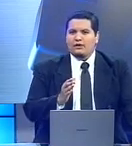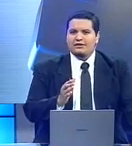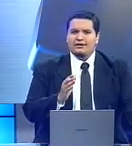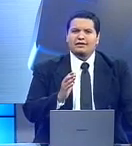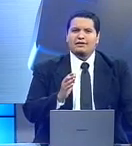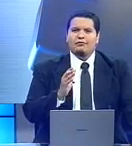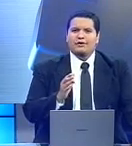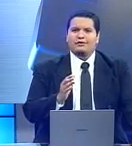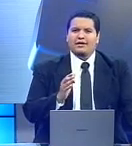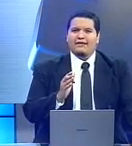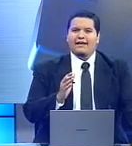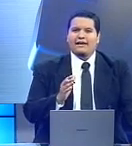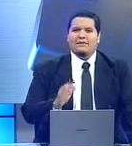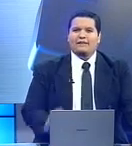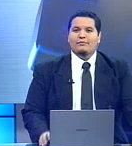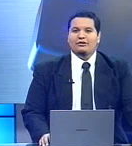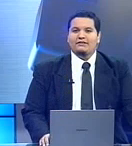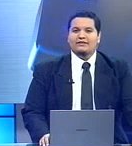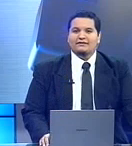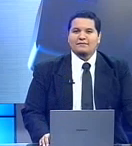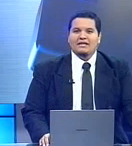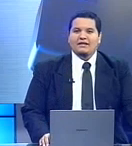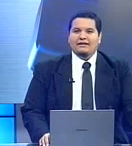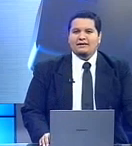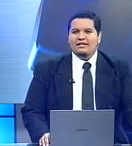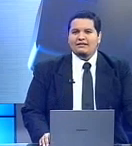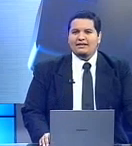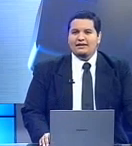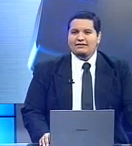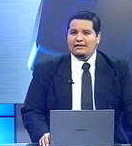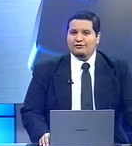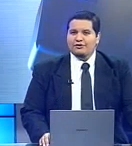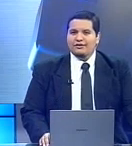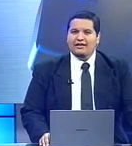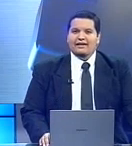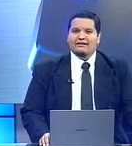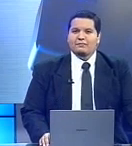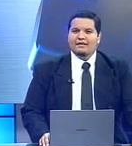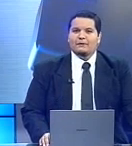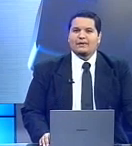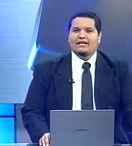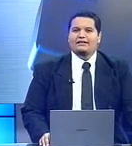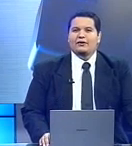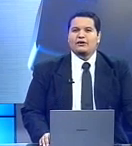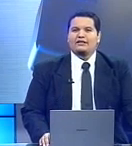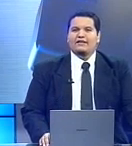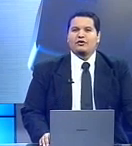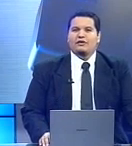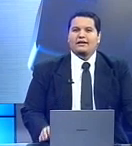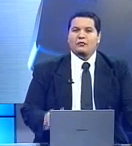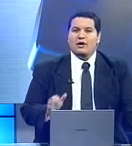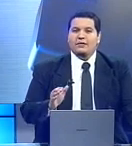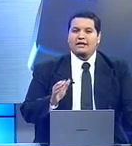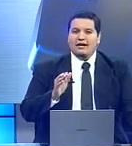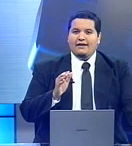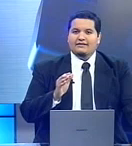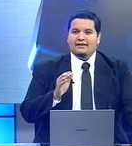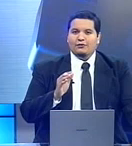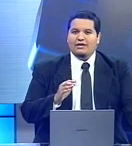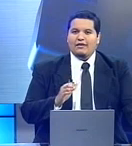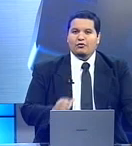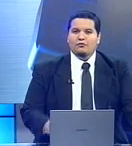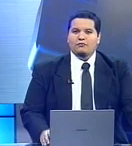Y el Watch GT Runner, ideal para deportistas. También está el SoundJoy, el speaker para interior y exterior que Huawei